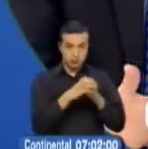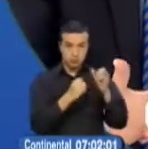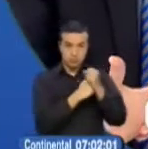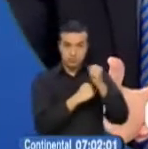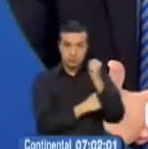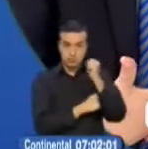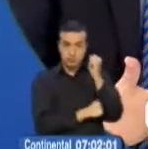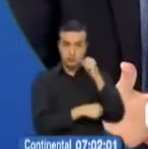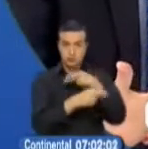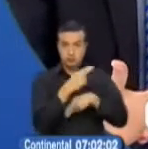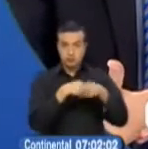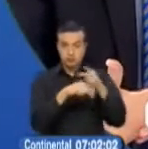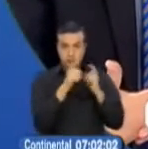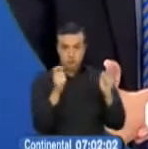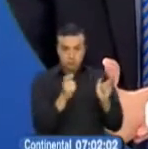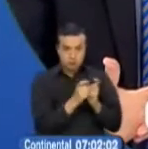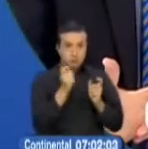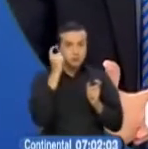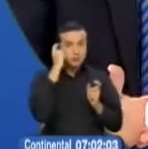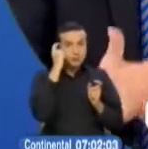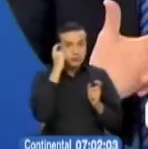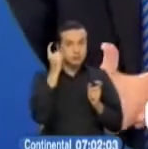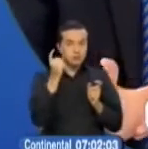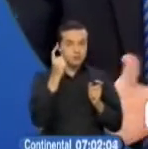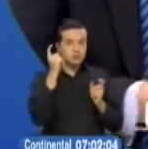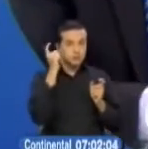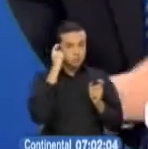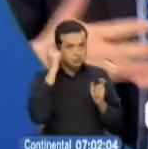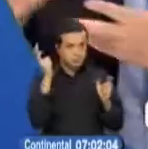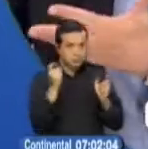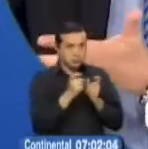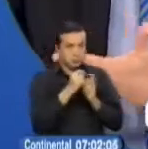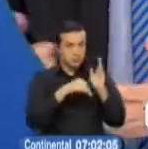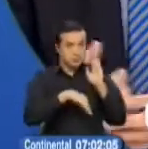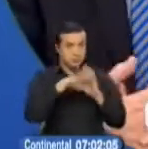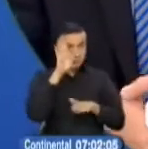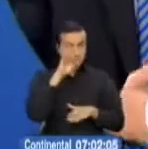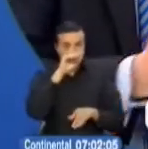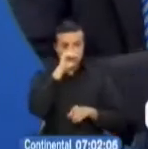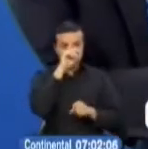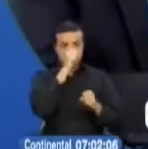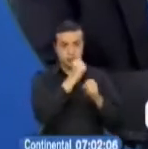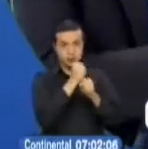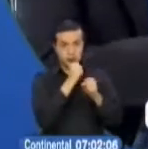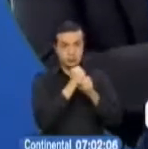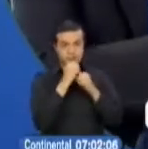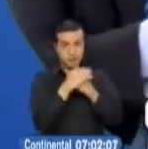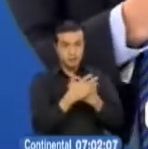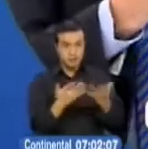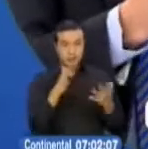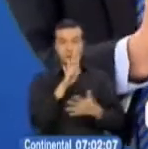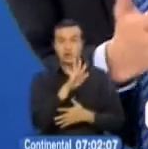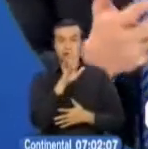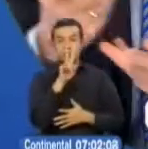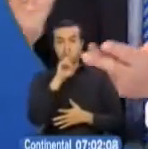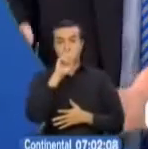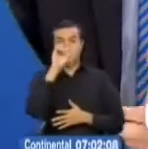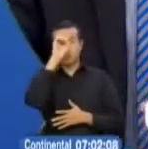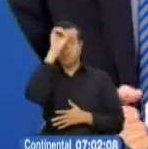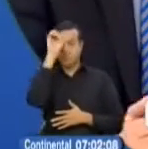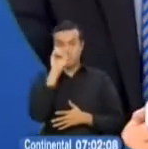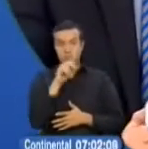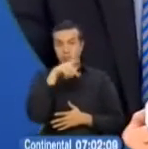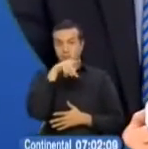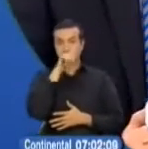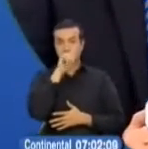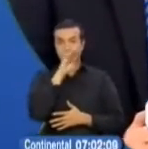a las MIPYMES, considerando que dentro de las MIPYMES, siendo la mayor generador de empleo, considerando que tiene el 52% del